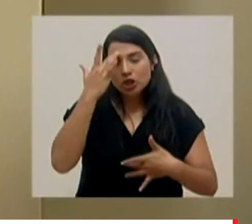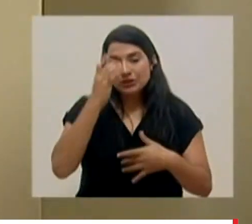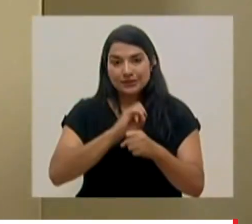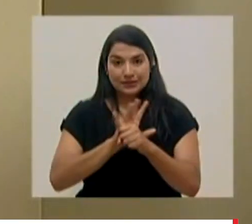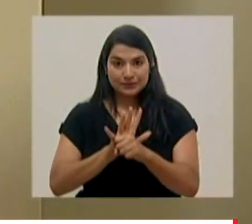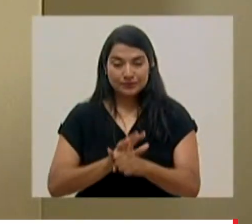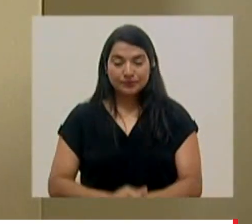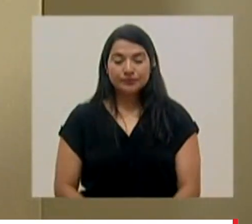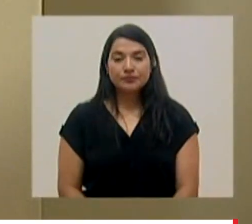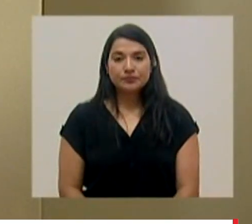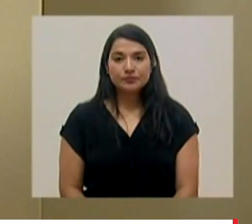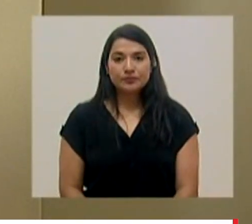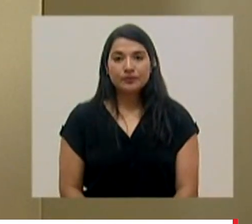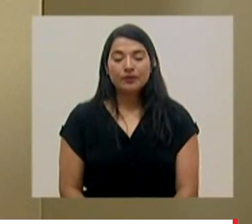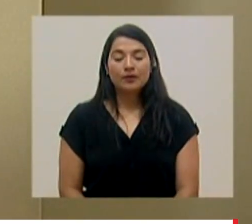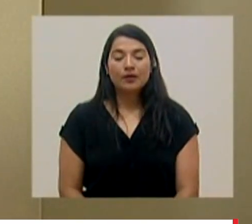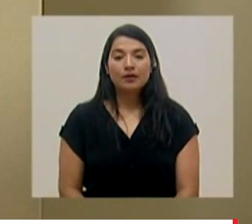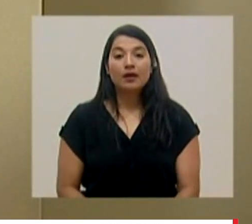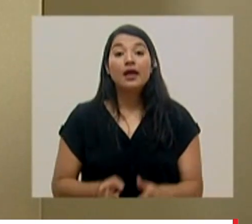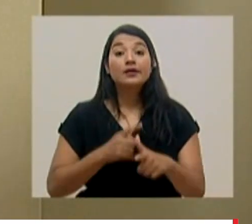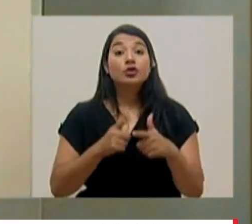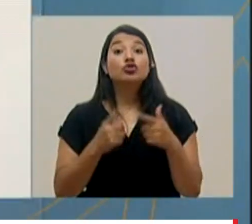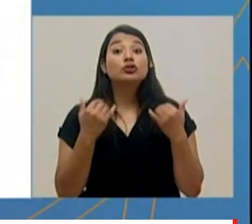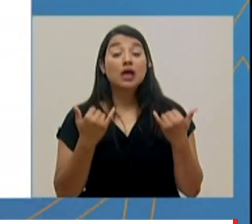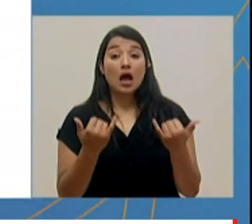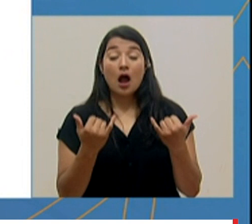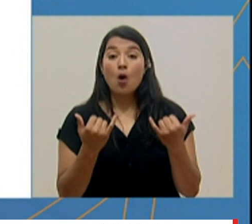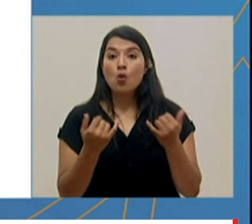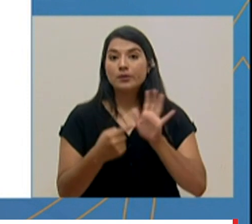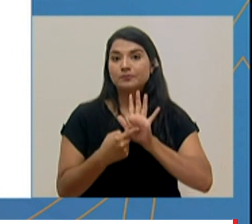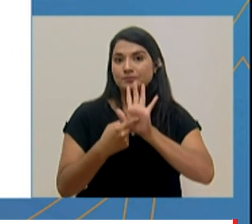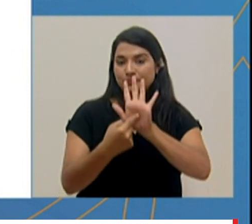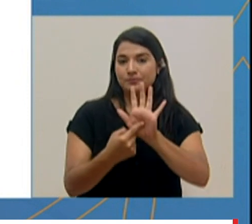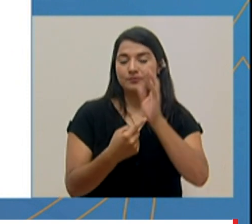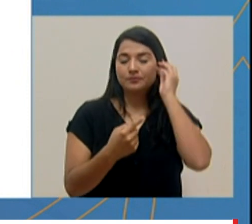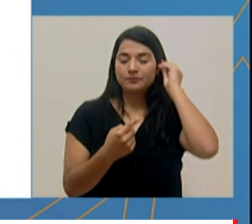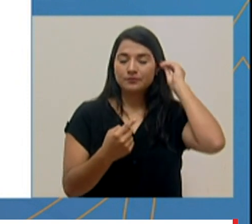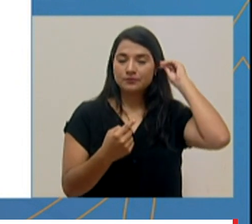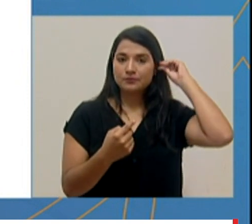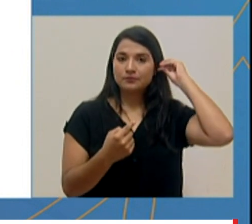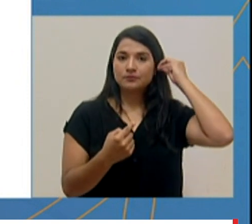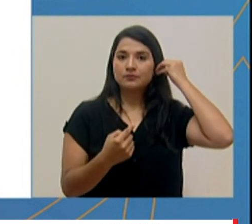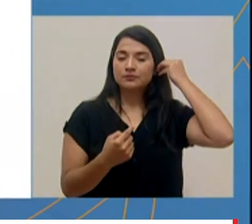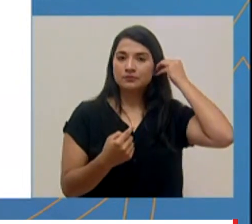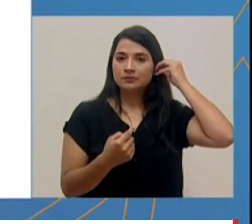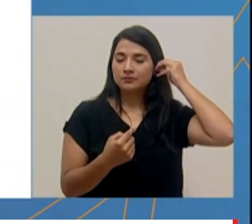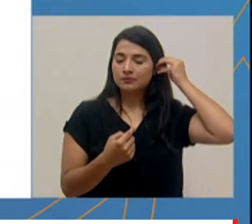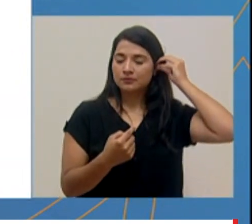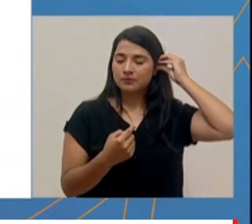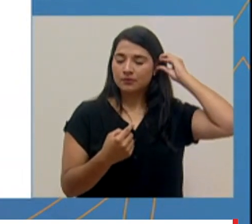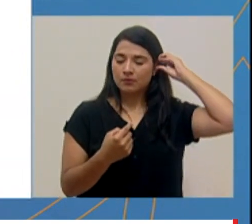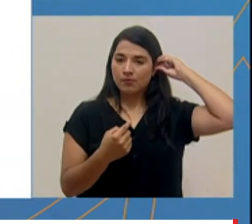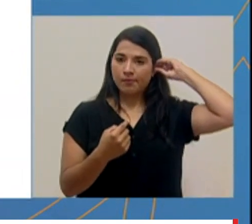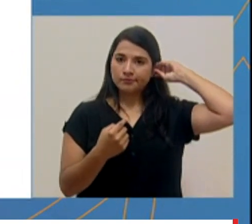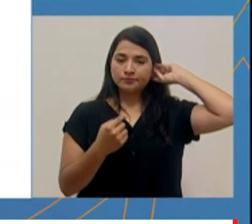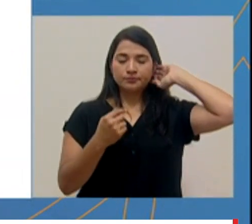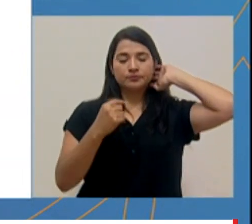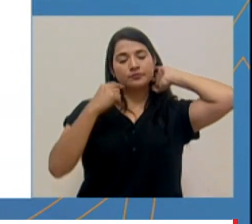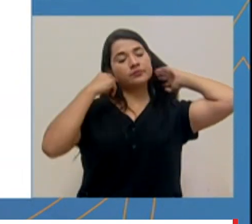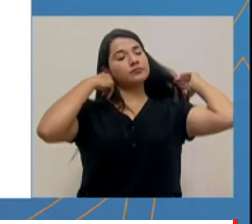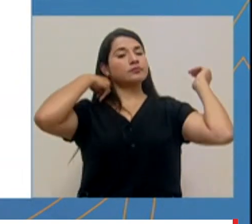COVID-19. Vamos a proyectar algunas filminas. Vamos a pasar a la